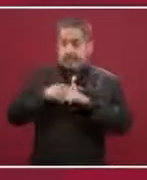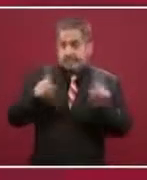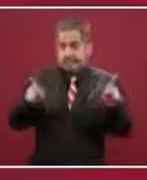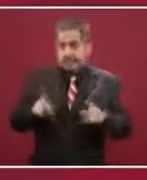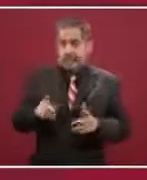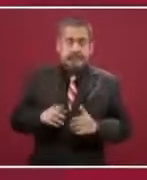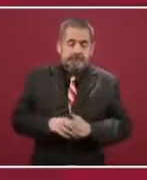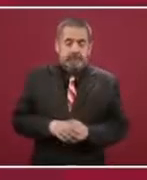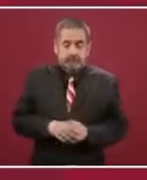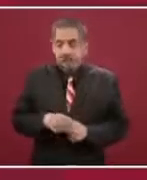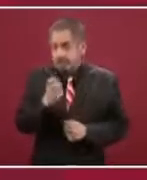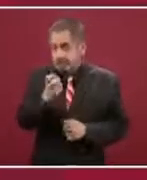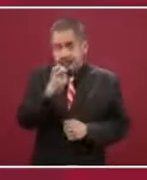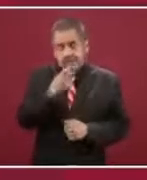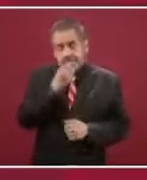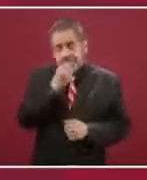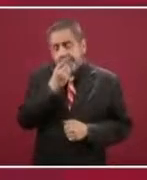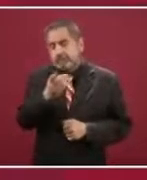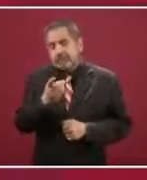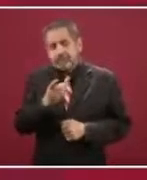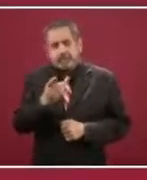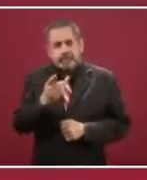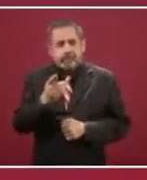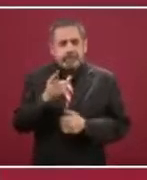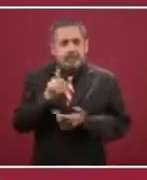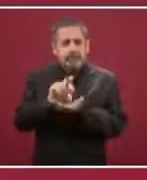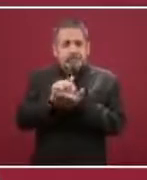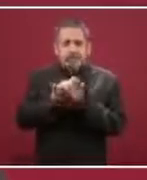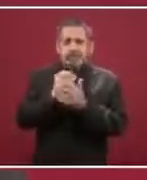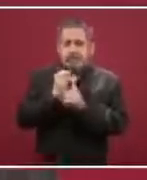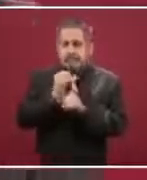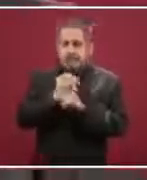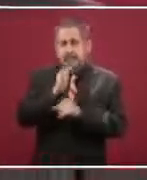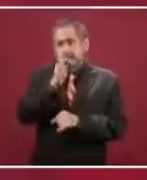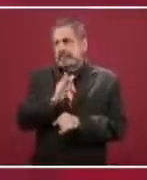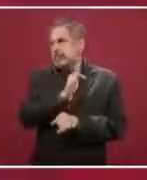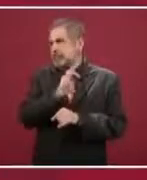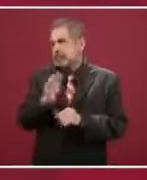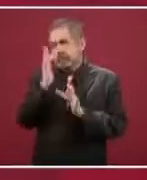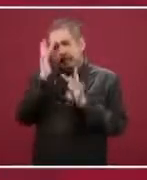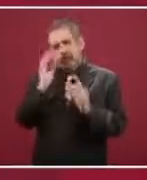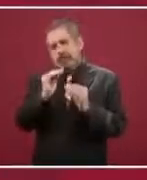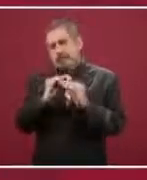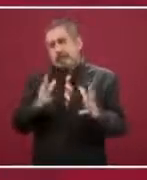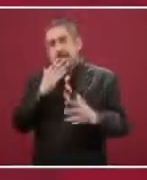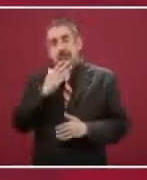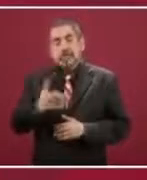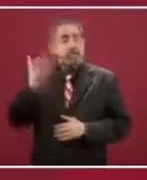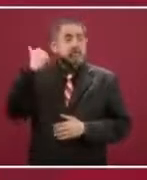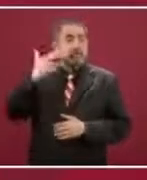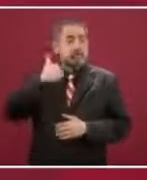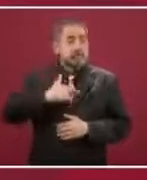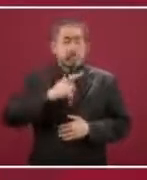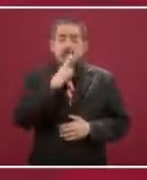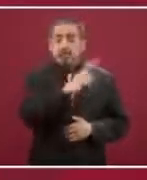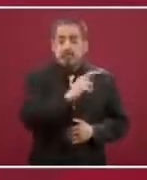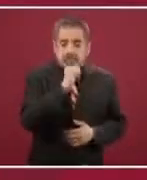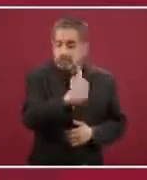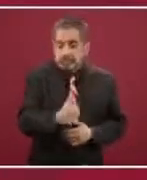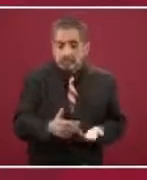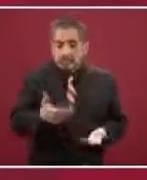eso digo, benditas redes sociales. Por aquel entonces no había posibilidad de responder